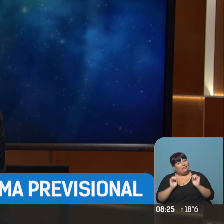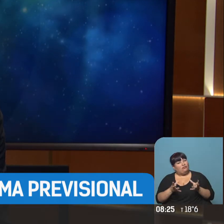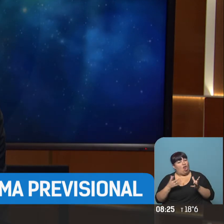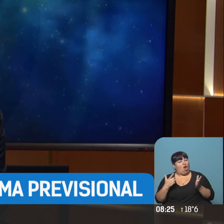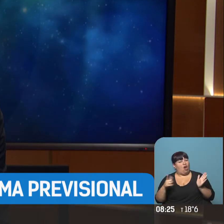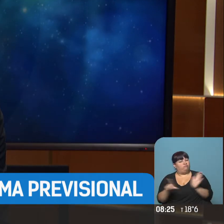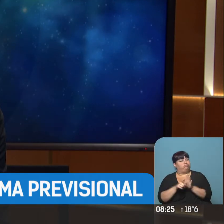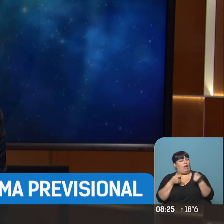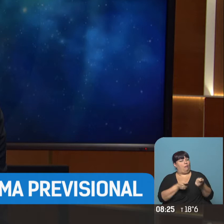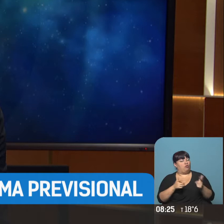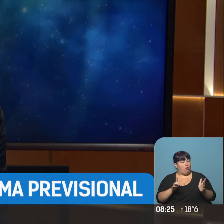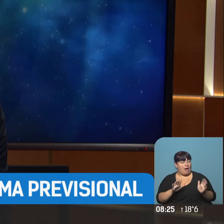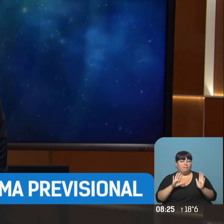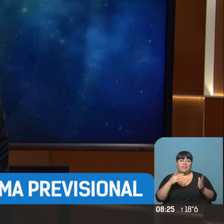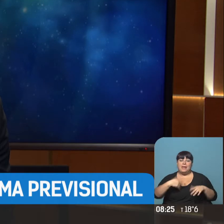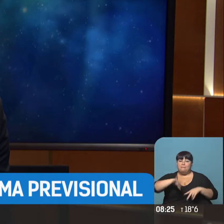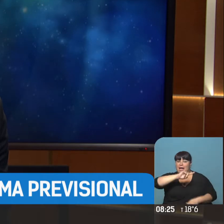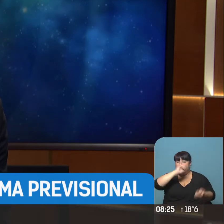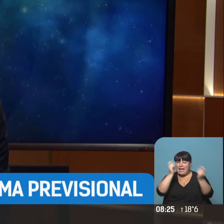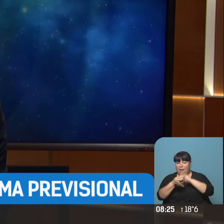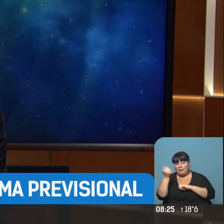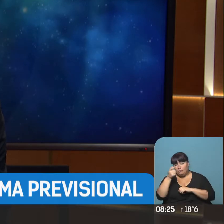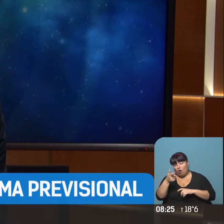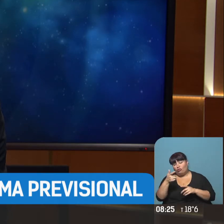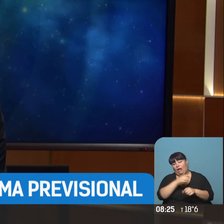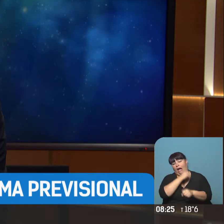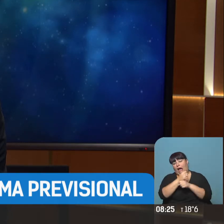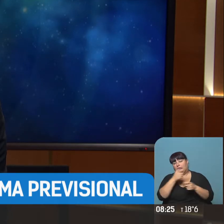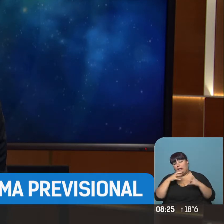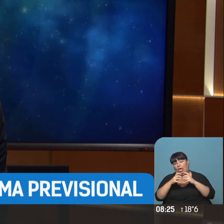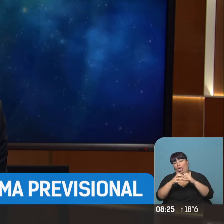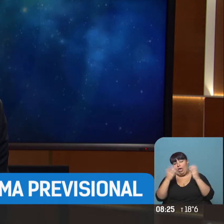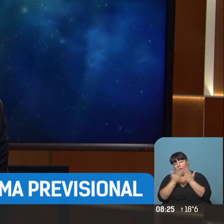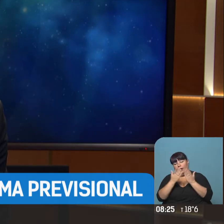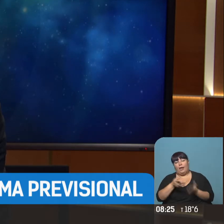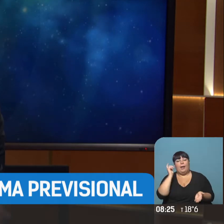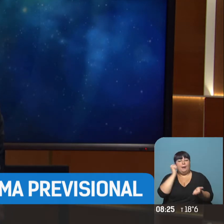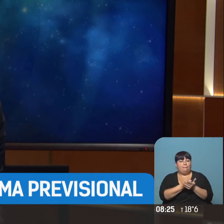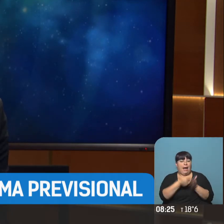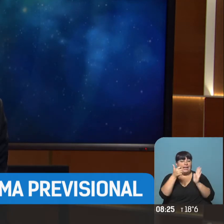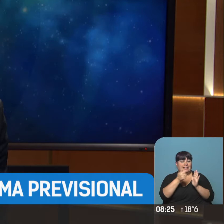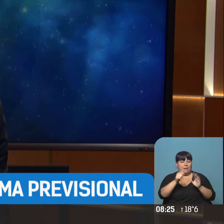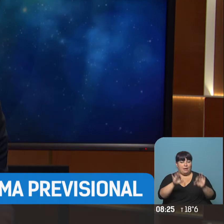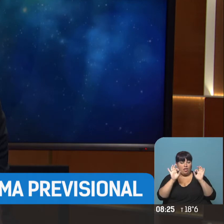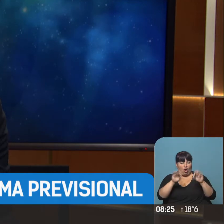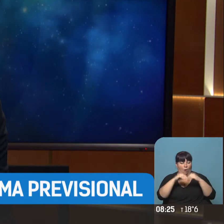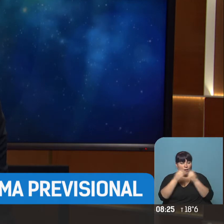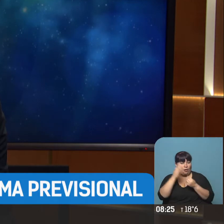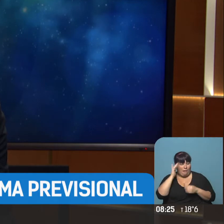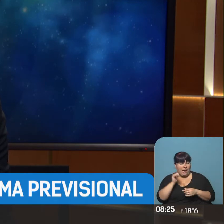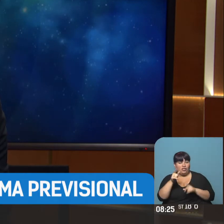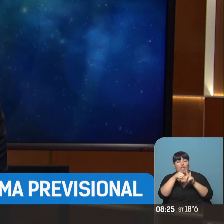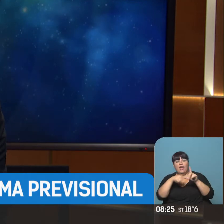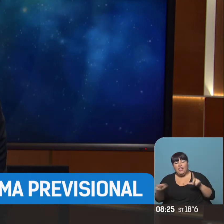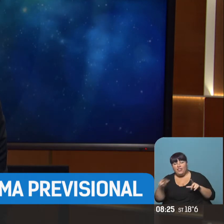papeles. El cambio grueso es lo que se analizó hasta el hartazgo. Pasamos de pagar 6 meses juntos en marzo y dividimos